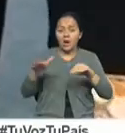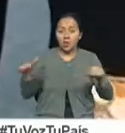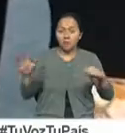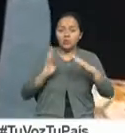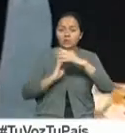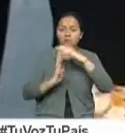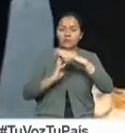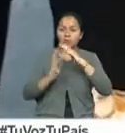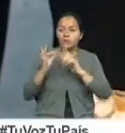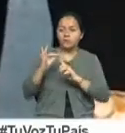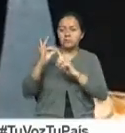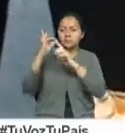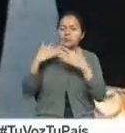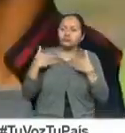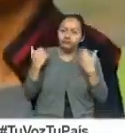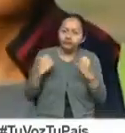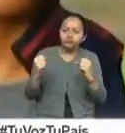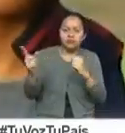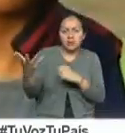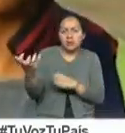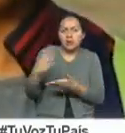como especialmente dispuestos a aprender.